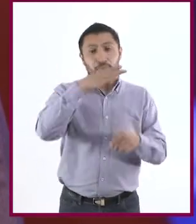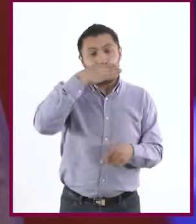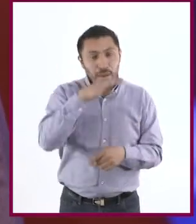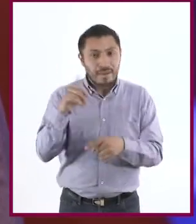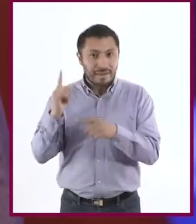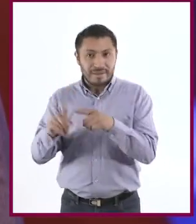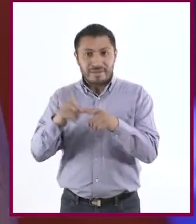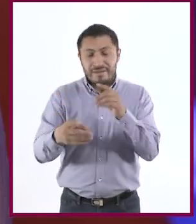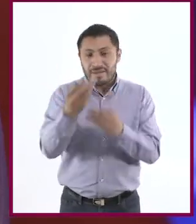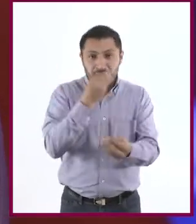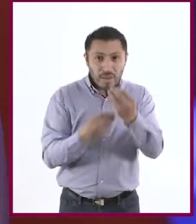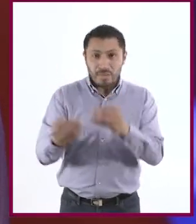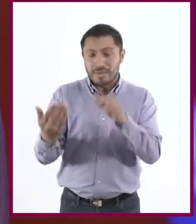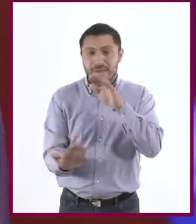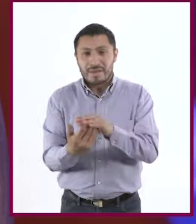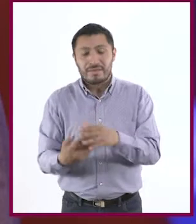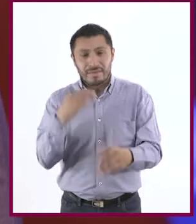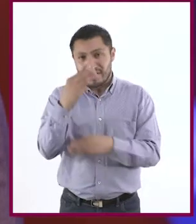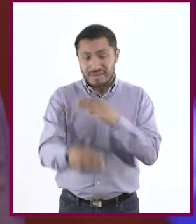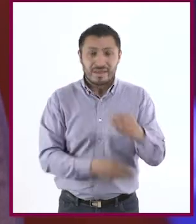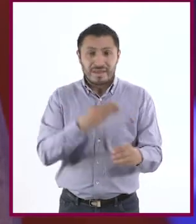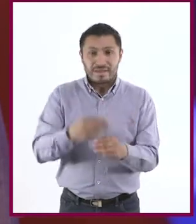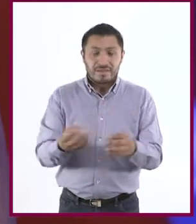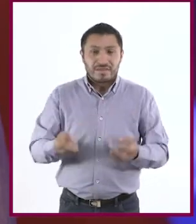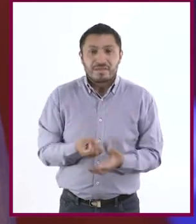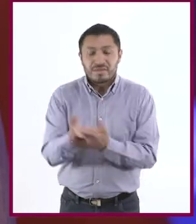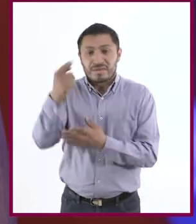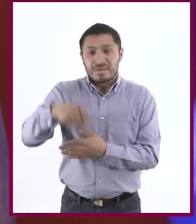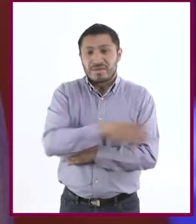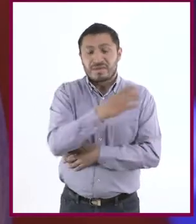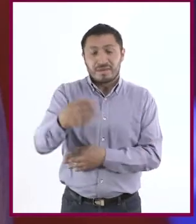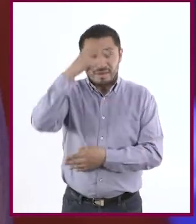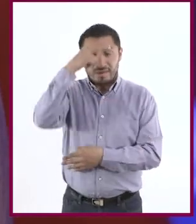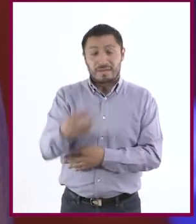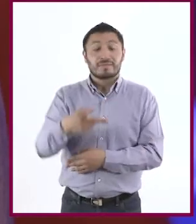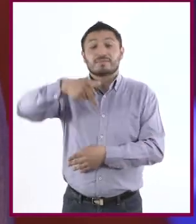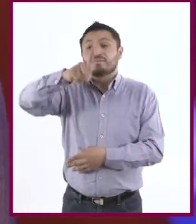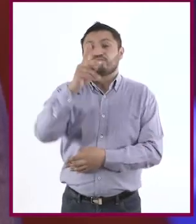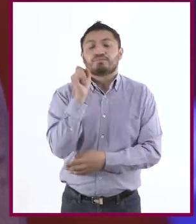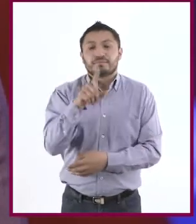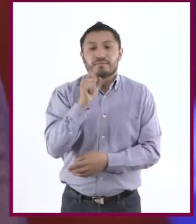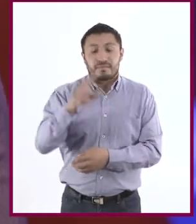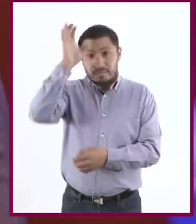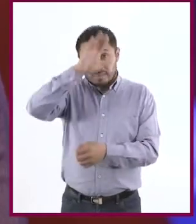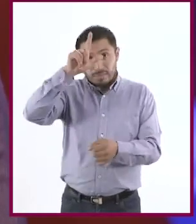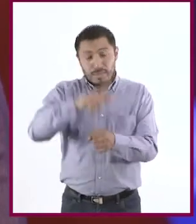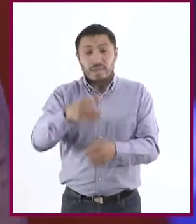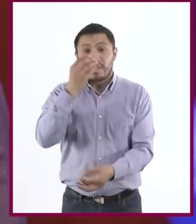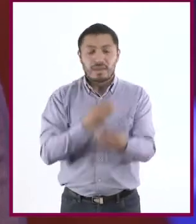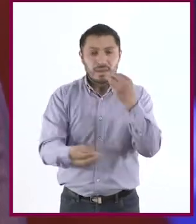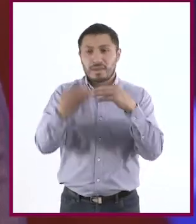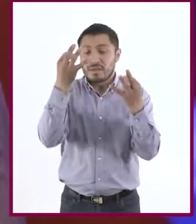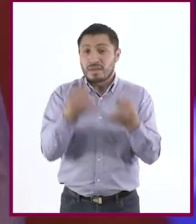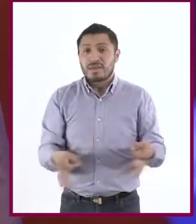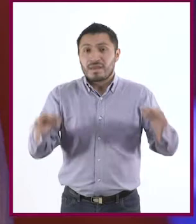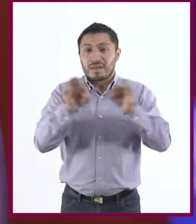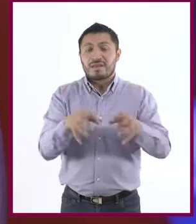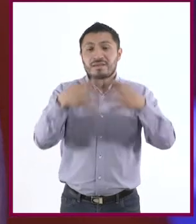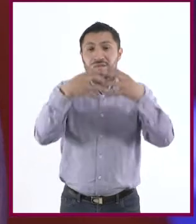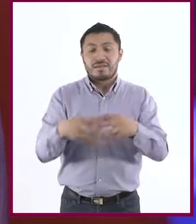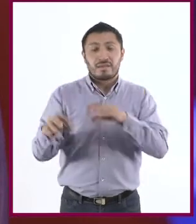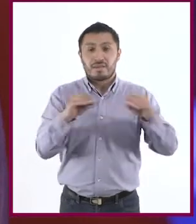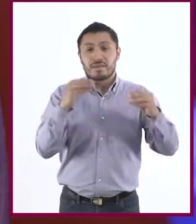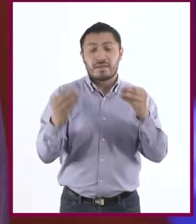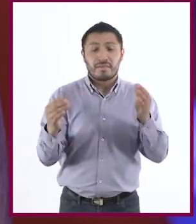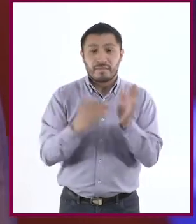varios alimentos hoy comunes en la mesa de todo el mundo salieron del campo mexicano. Pero además de cultura, la comida es también una industria que mueve